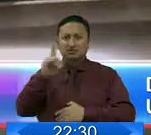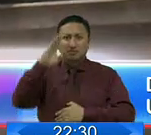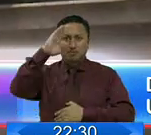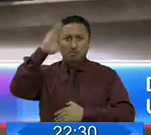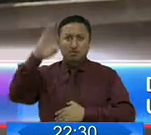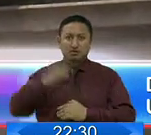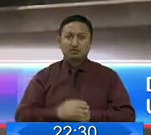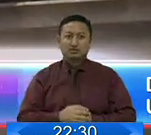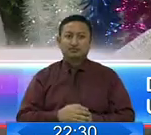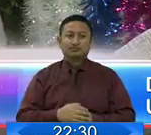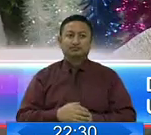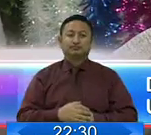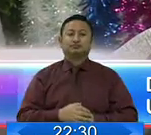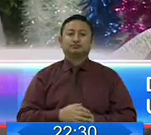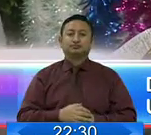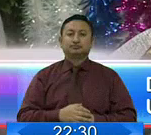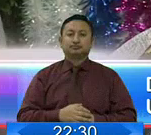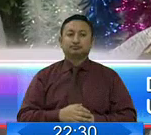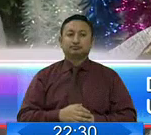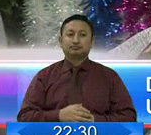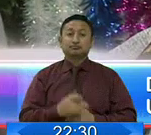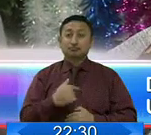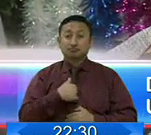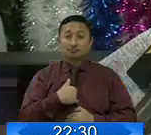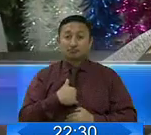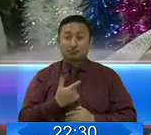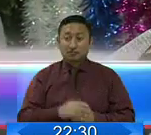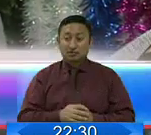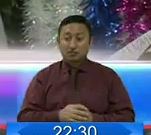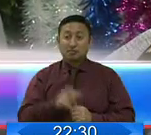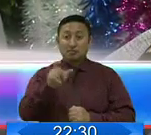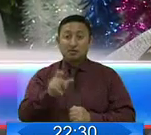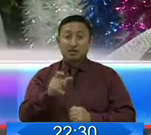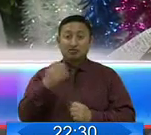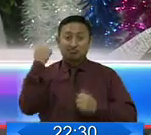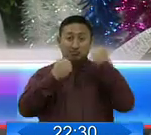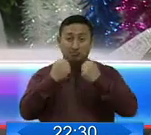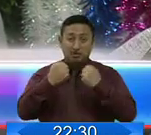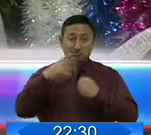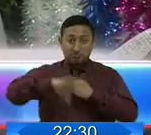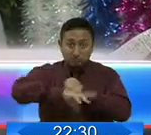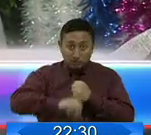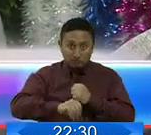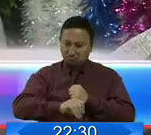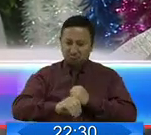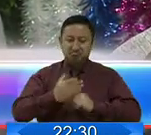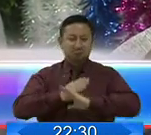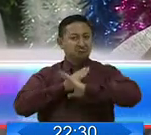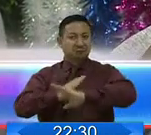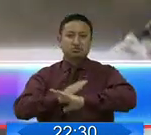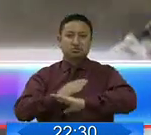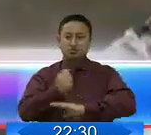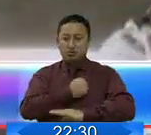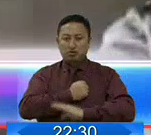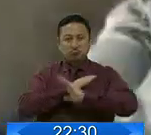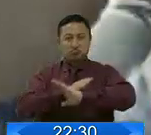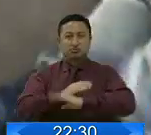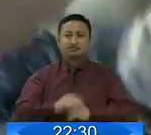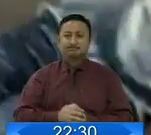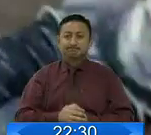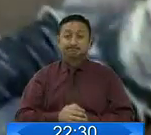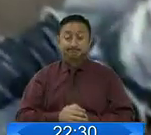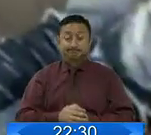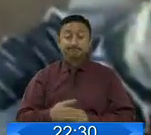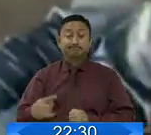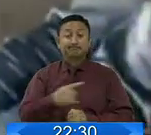policías en movimiento no nos vamos a dejar que nos que no espero que nos asalten nos defendemos con el francés a propio como que la delincuencia